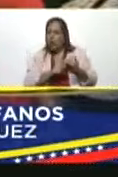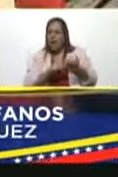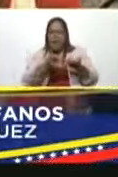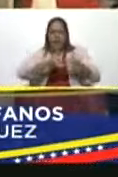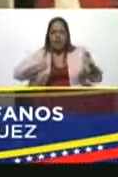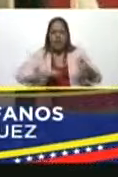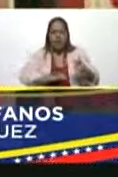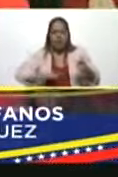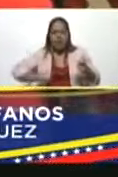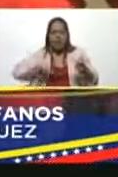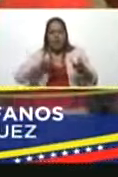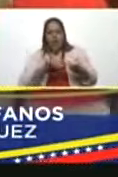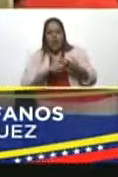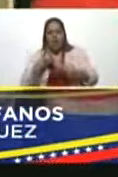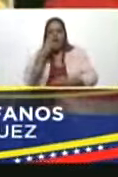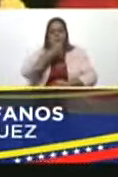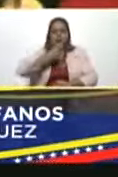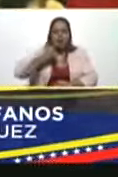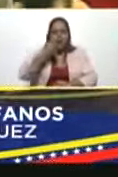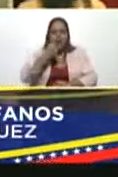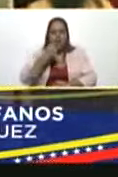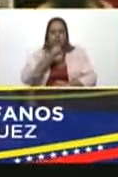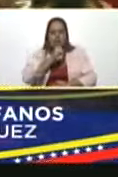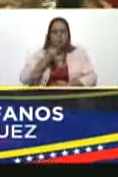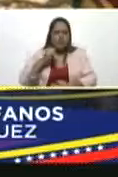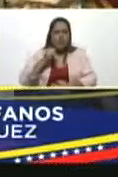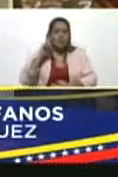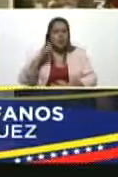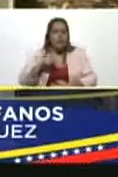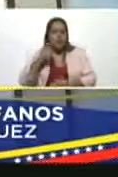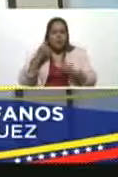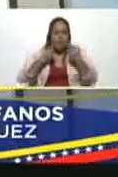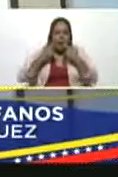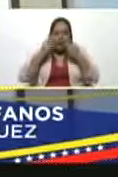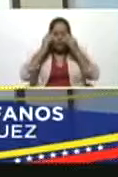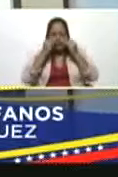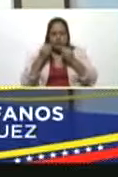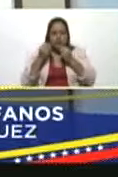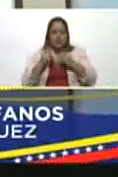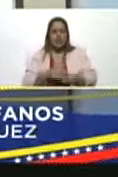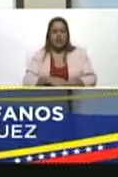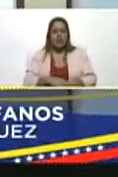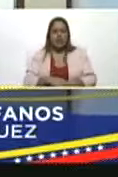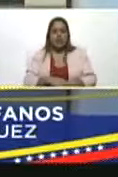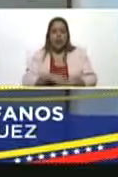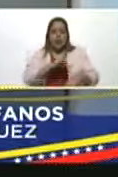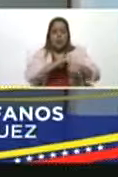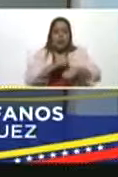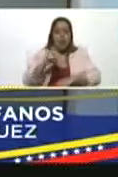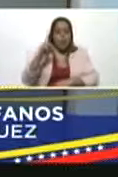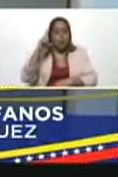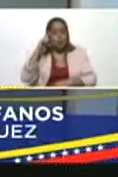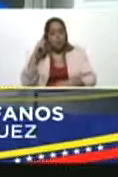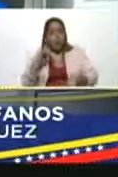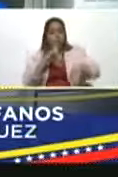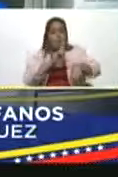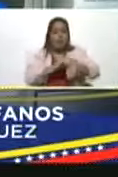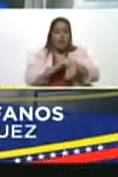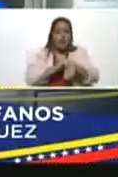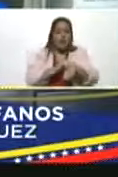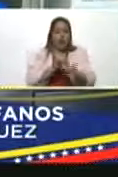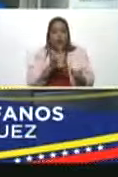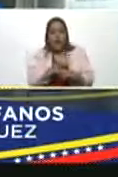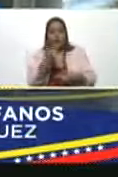general, cirugía bucomaxilofacial, cirugía plástica, traumatología, ginecología, oncología. Todo